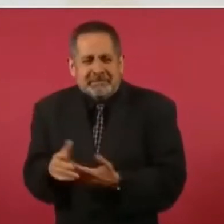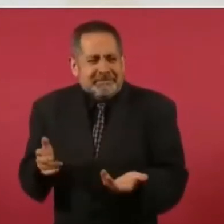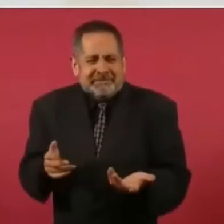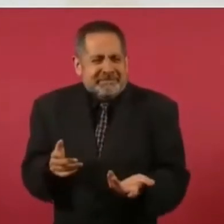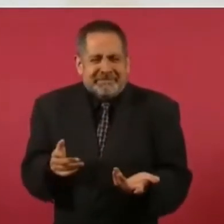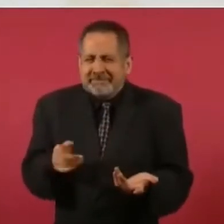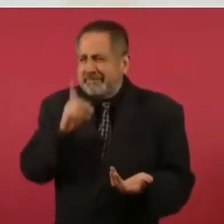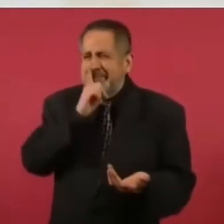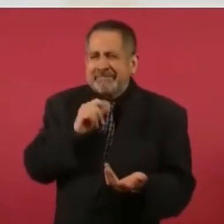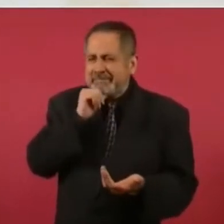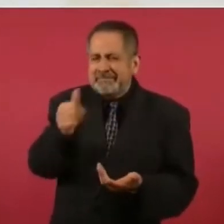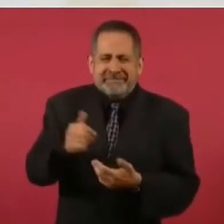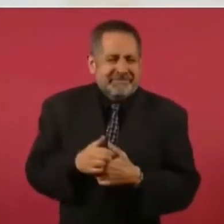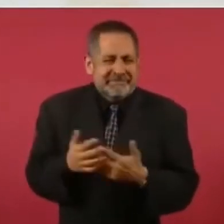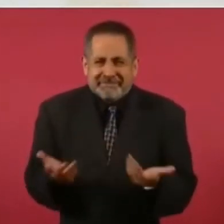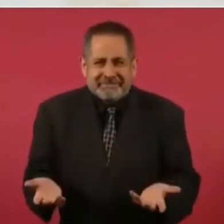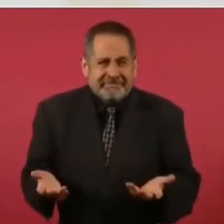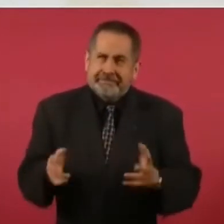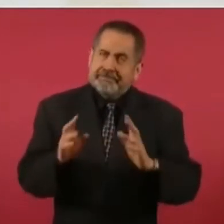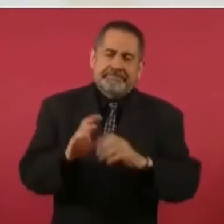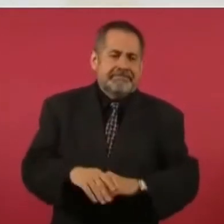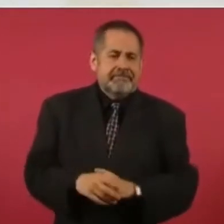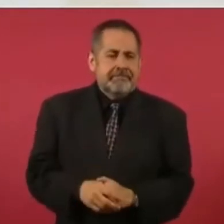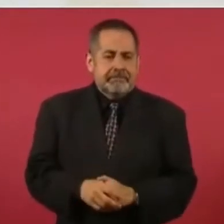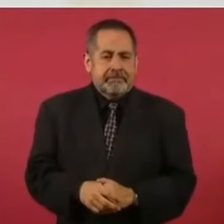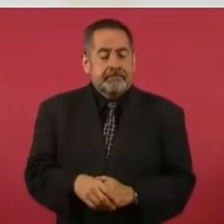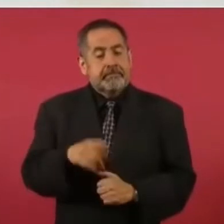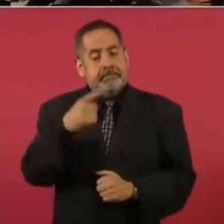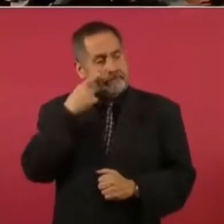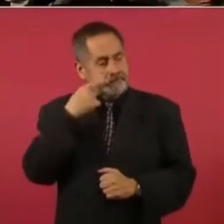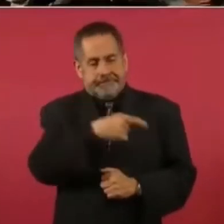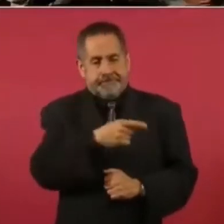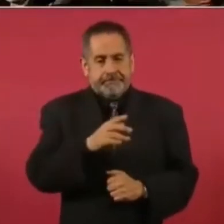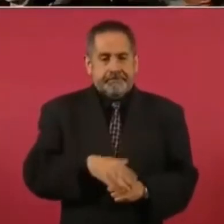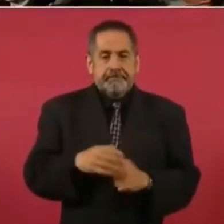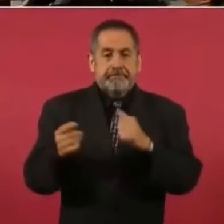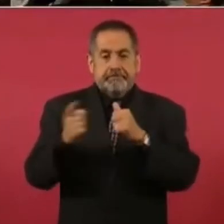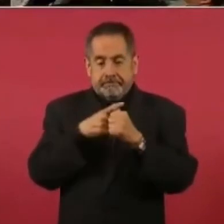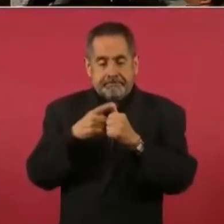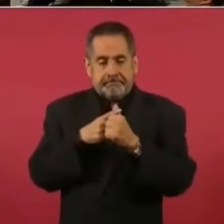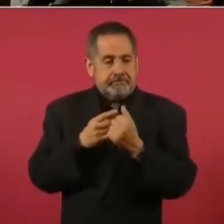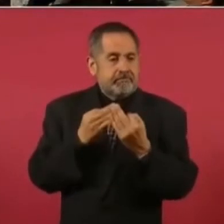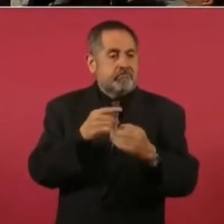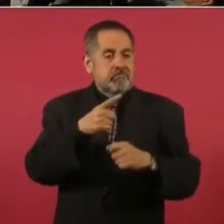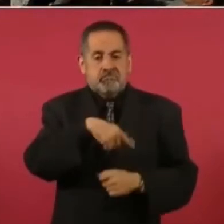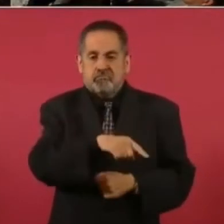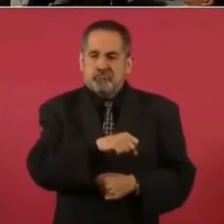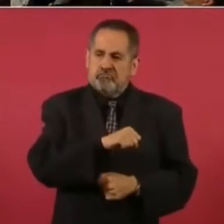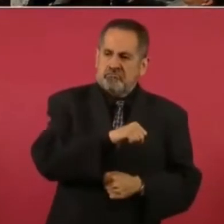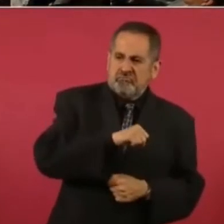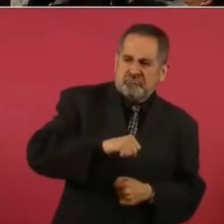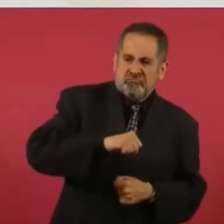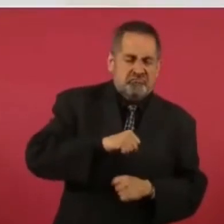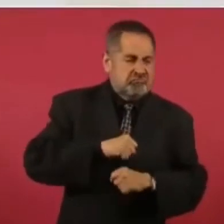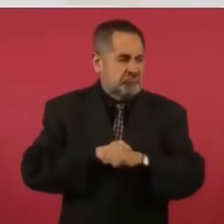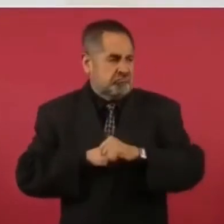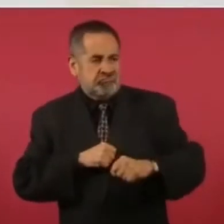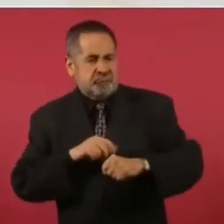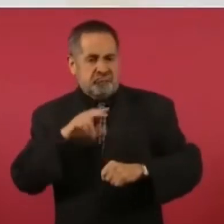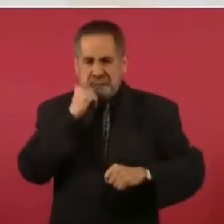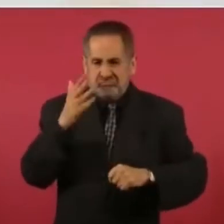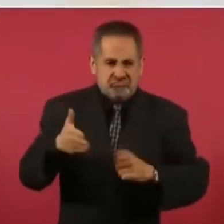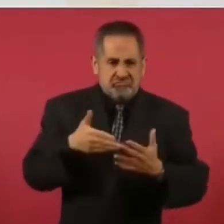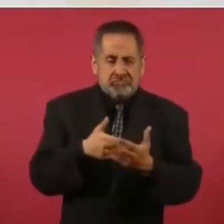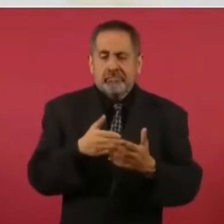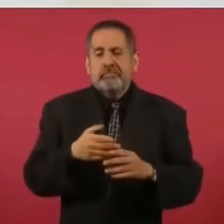qué mentir tanto. Pero miren, primero fue enfrentar las inercias, las resistencias y los obstáculos